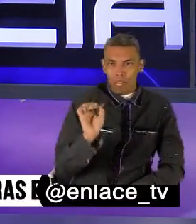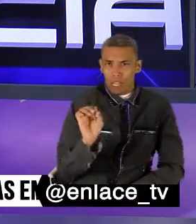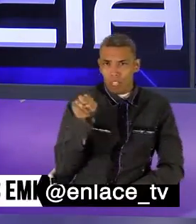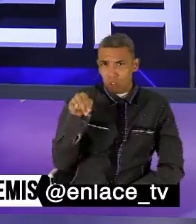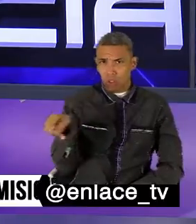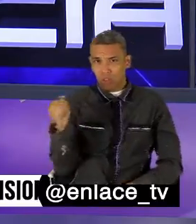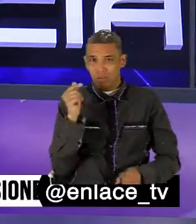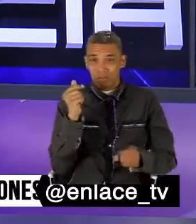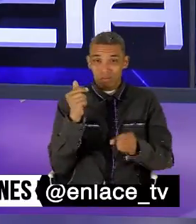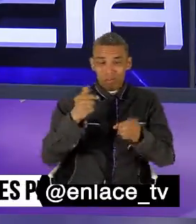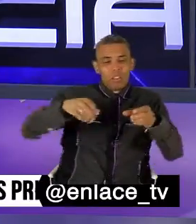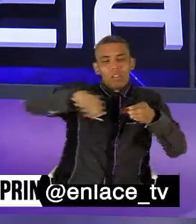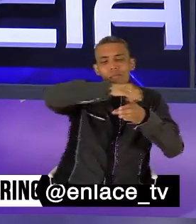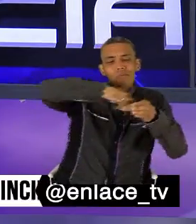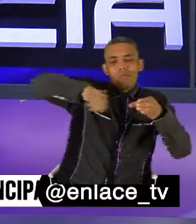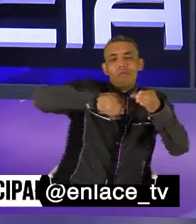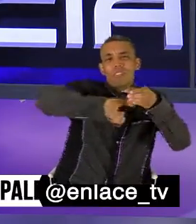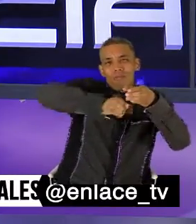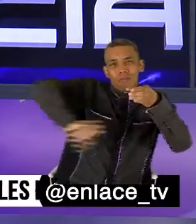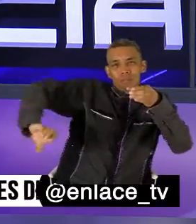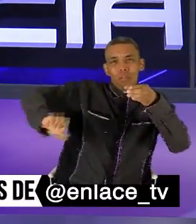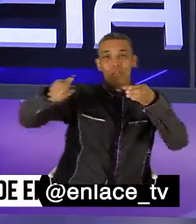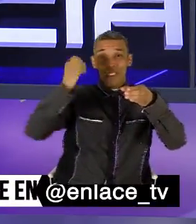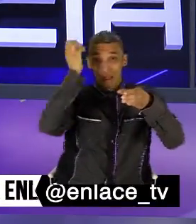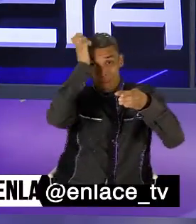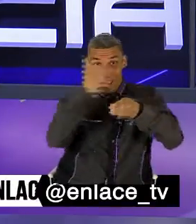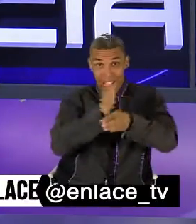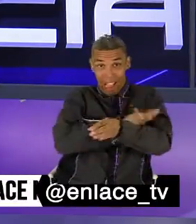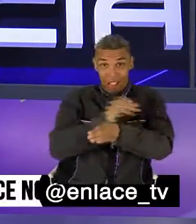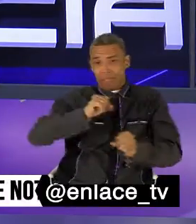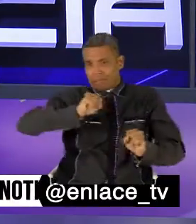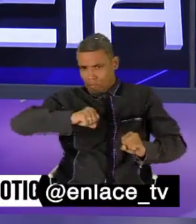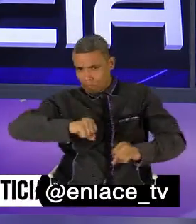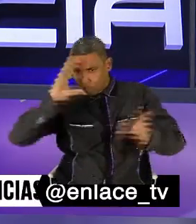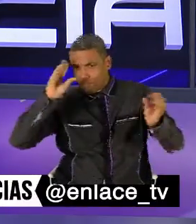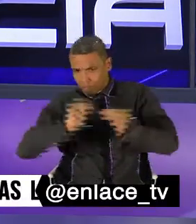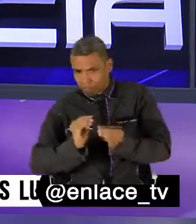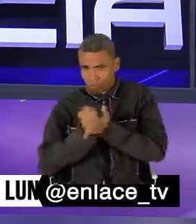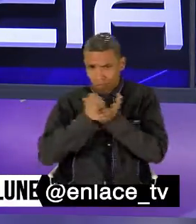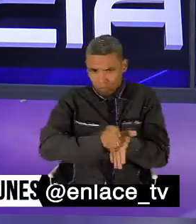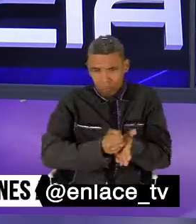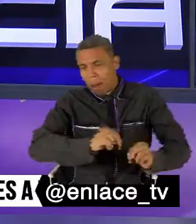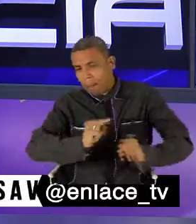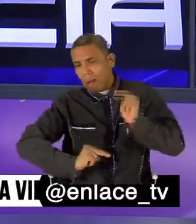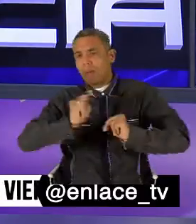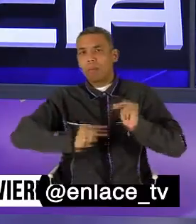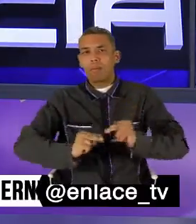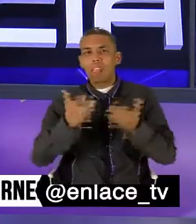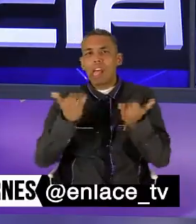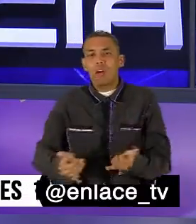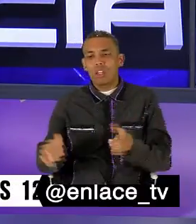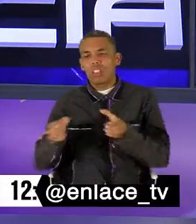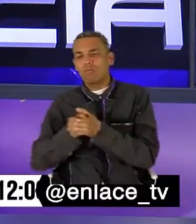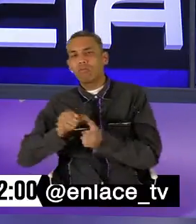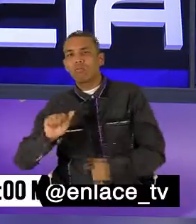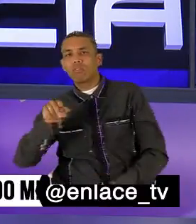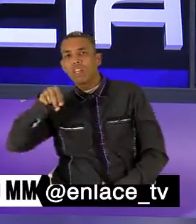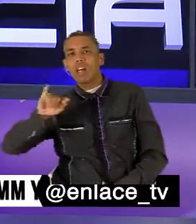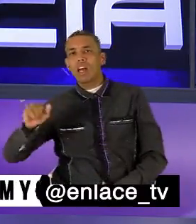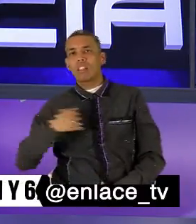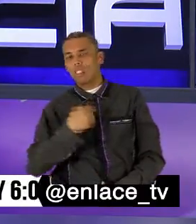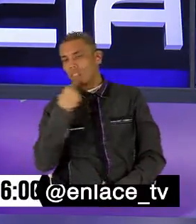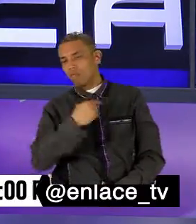la Agencia Nacional de Infraestructura, ANI, de la licencia para continuar los trabajos del Bosculver de este sector. Ellos